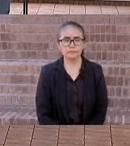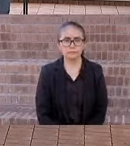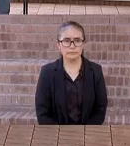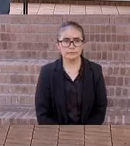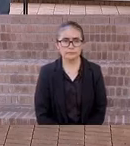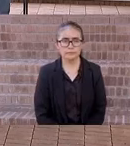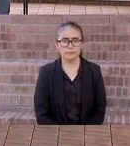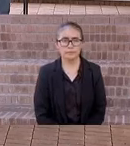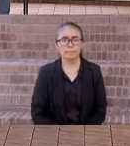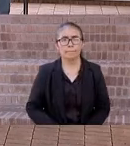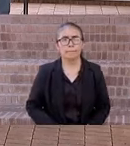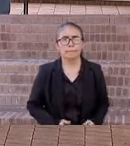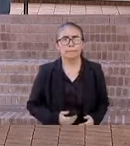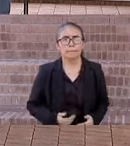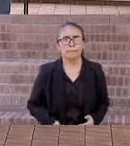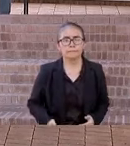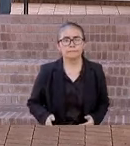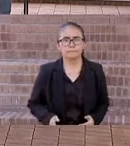bueno